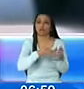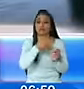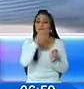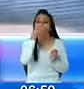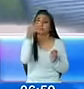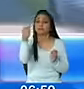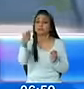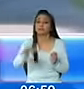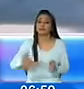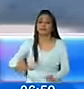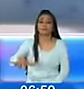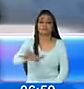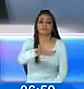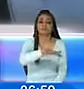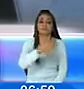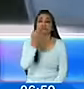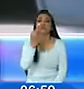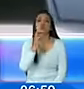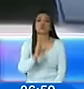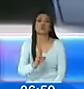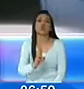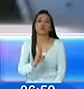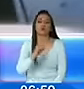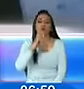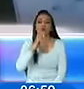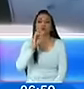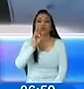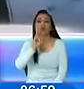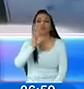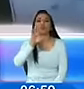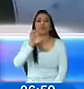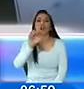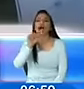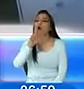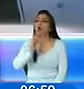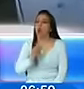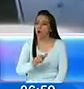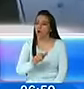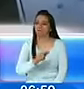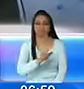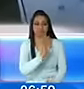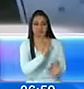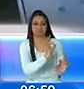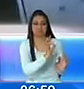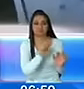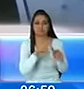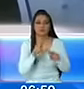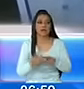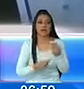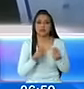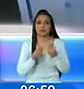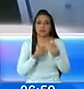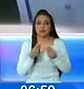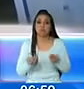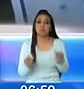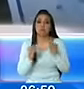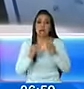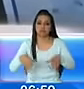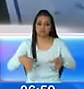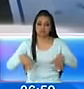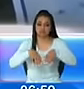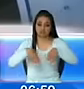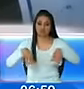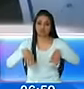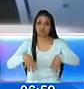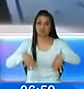Quito, hasta el Cutulagua más o menos. Perfecto, lo que se está haciendo aquí es precisamente aumentar la capacidad de abastecimiento, porque